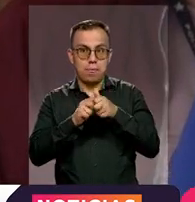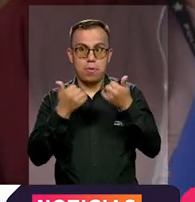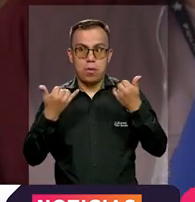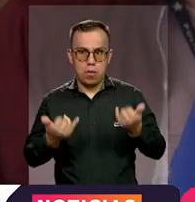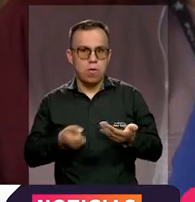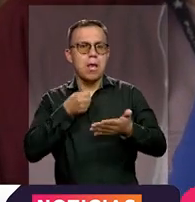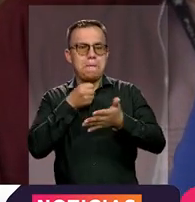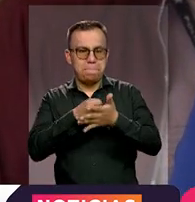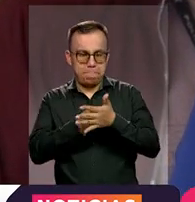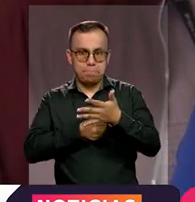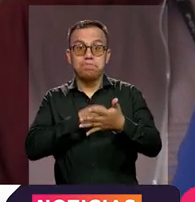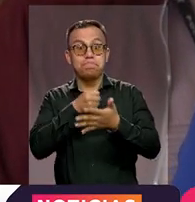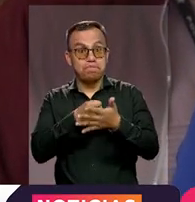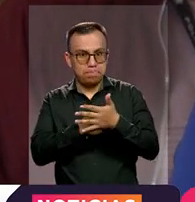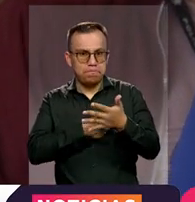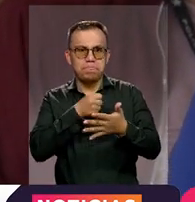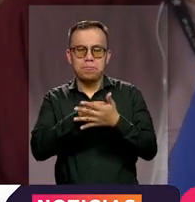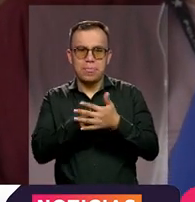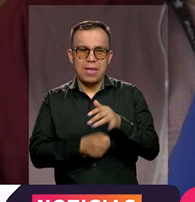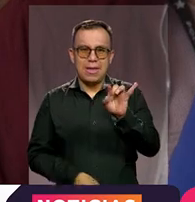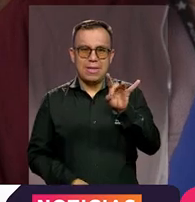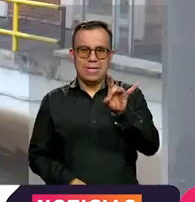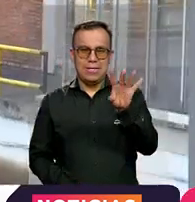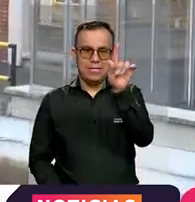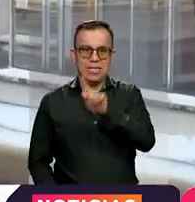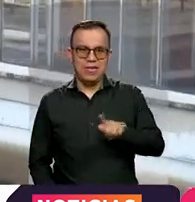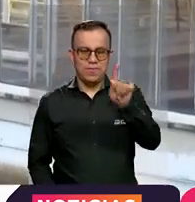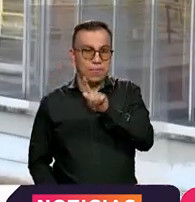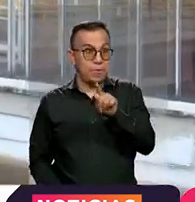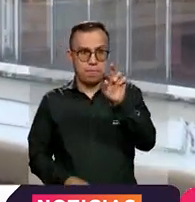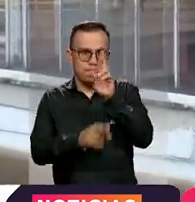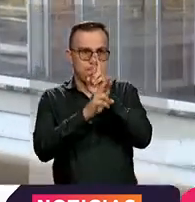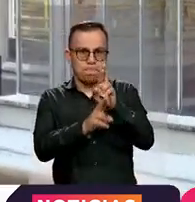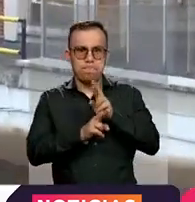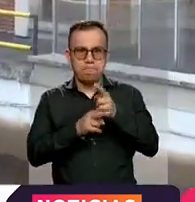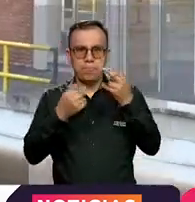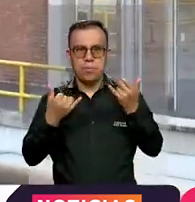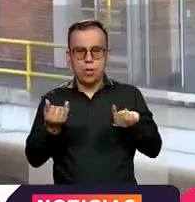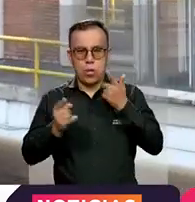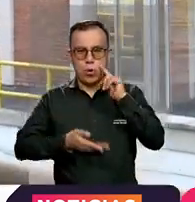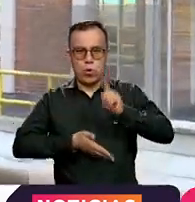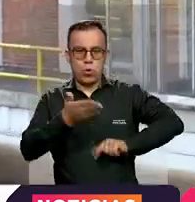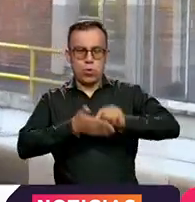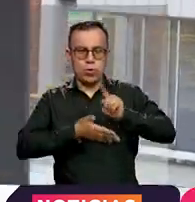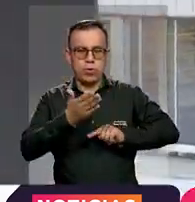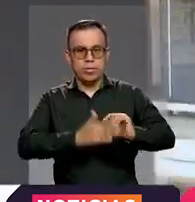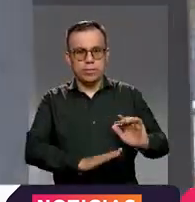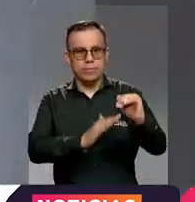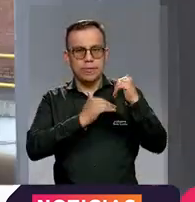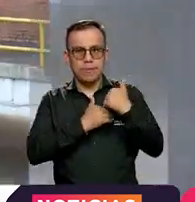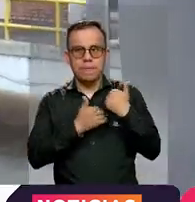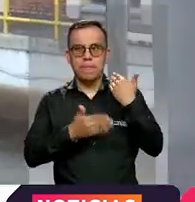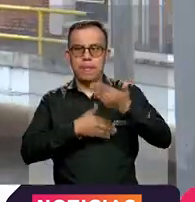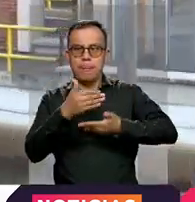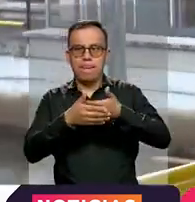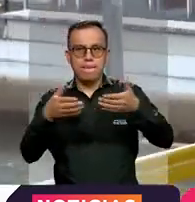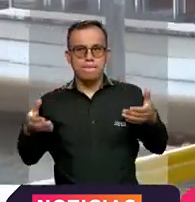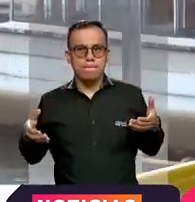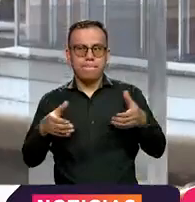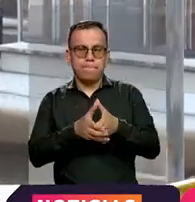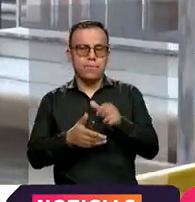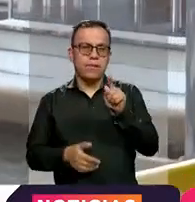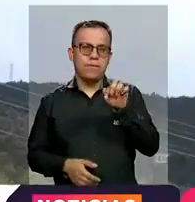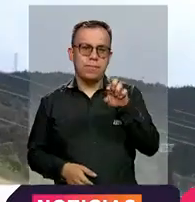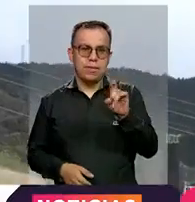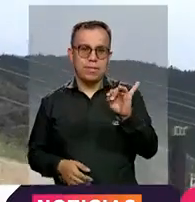se ha intentado reiniciar la obra, desde el 15 de febrero no se tiene respuesta por parte del contratista a cargo, Consorcio EPIC